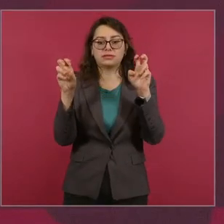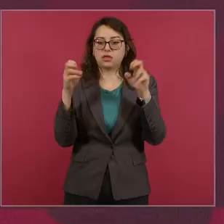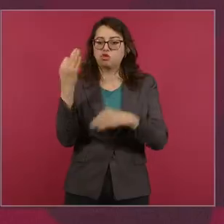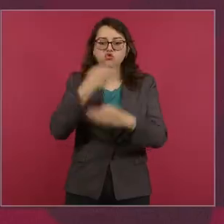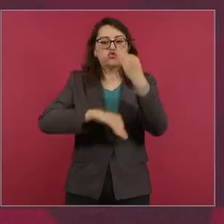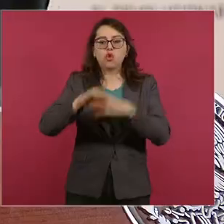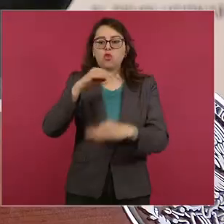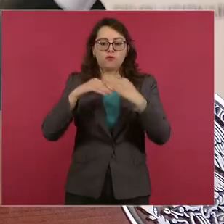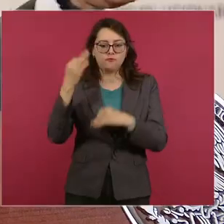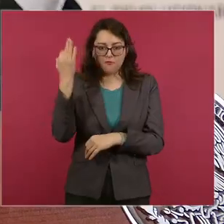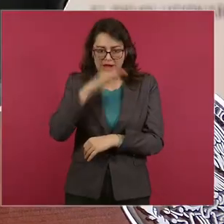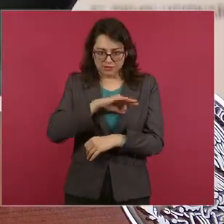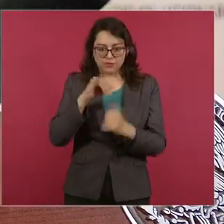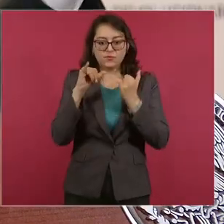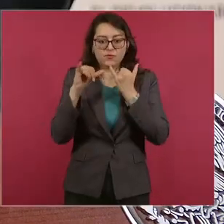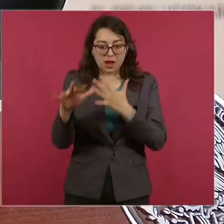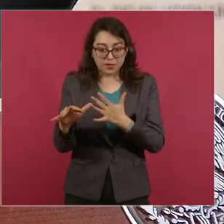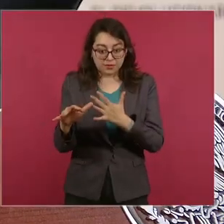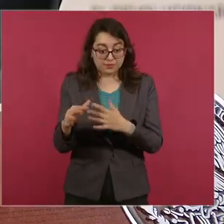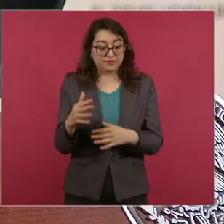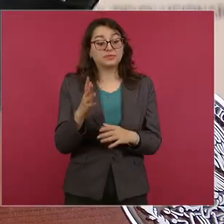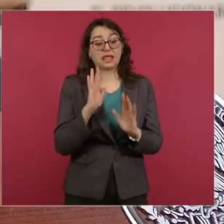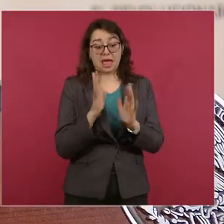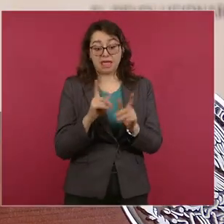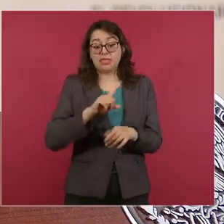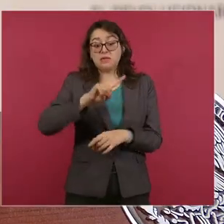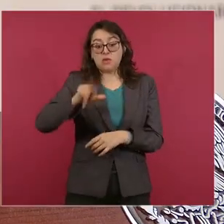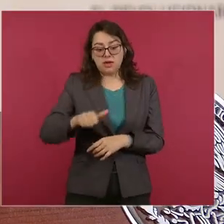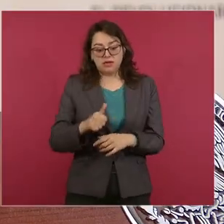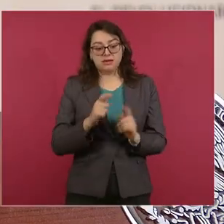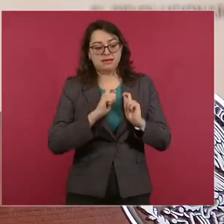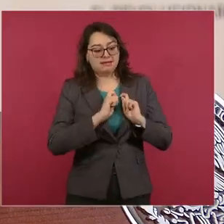y sigue el señor con sus encuestas